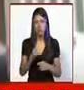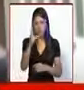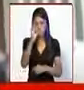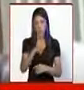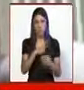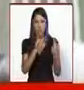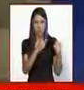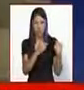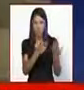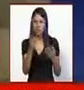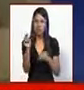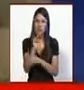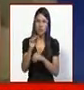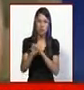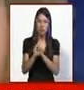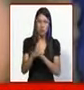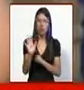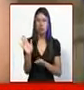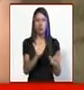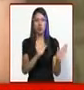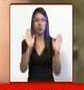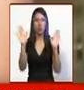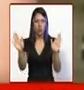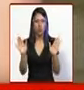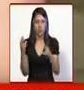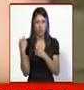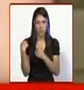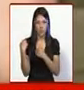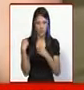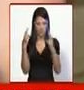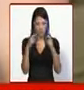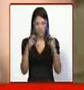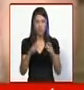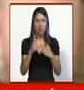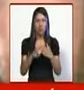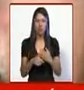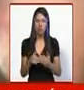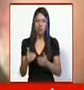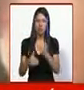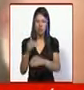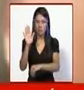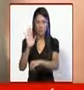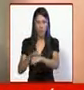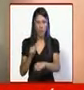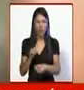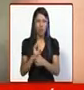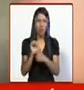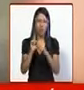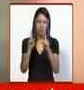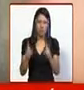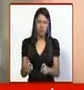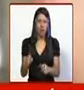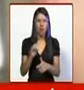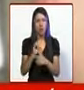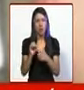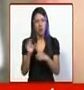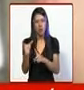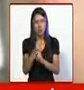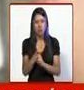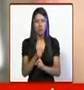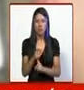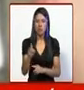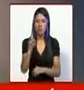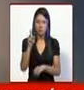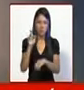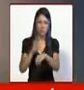tiene conocimiento la Fiscalía y ellos van a, seguramente de acuerdo a eso, van a procesar y lo van a convocar a que se presente para que pueda